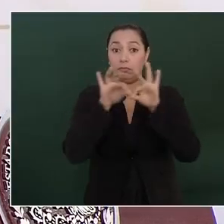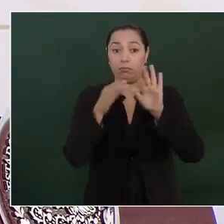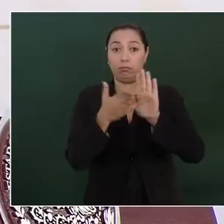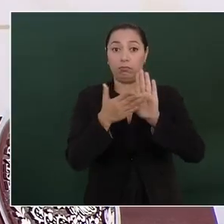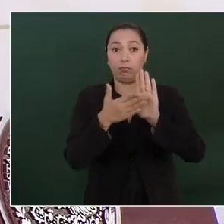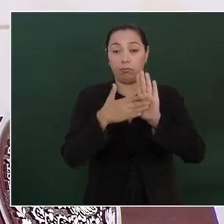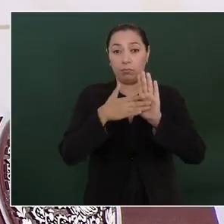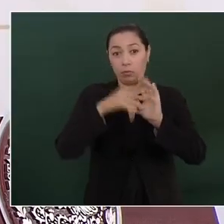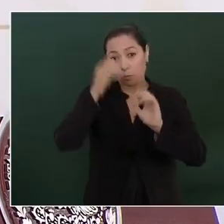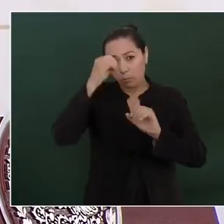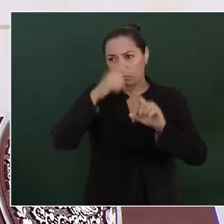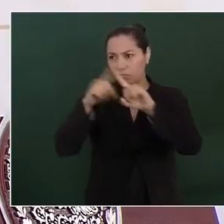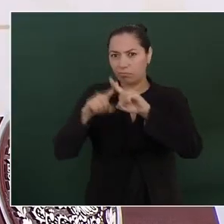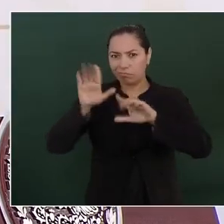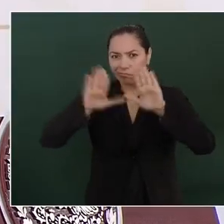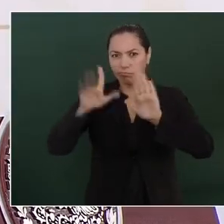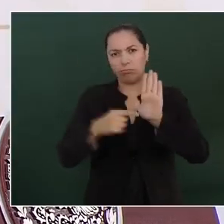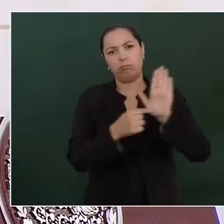Se puede debatir